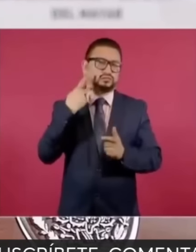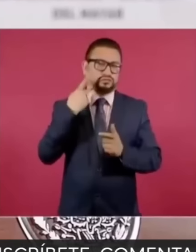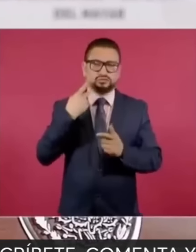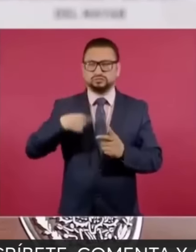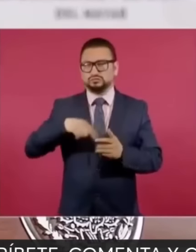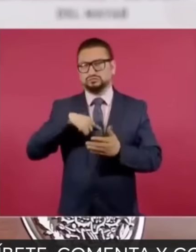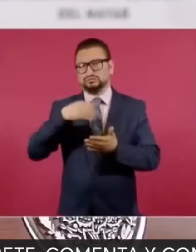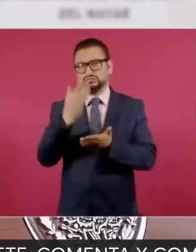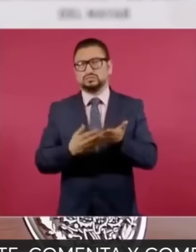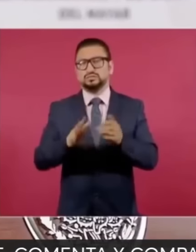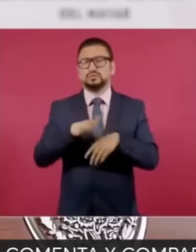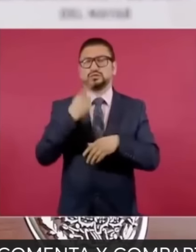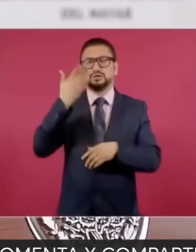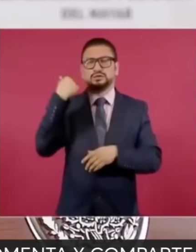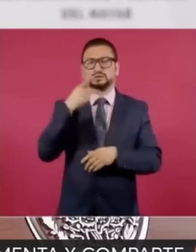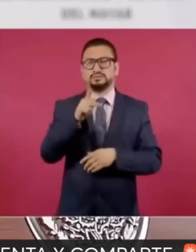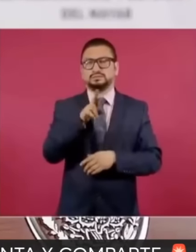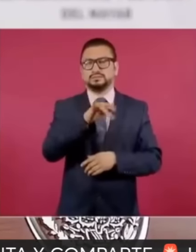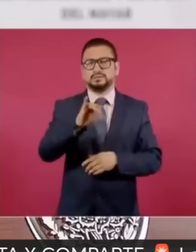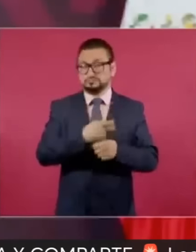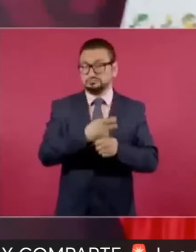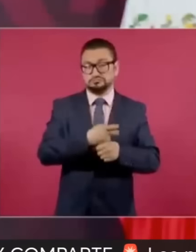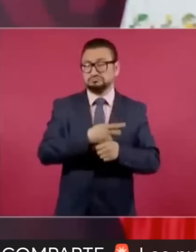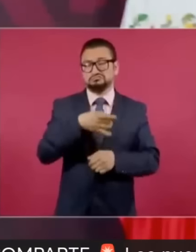de PRI-PAN,